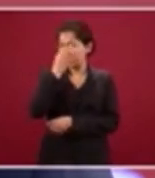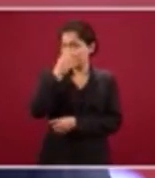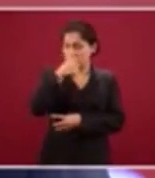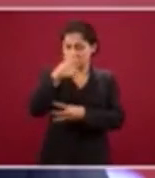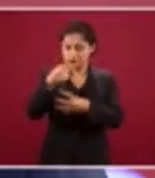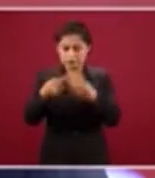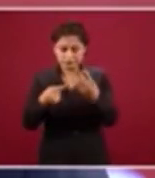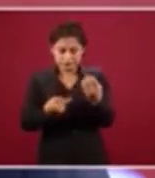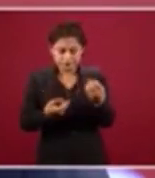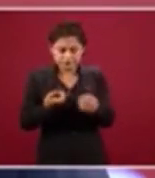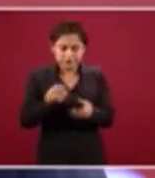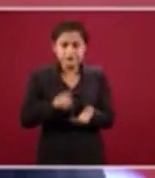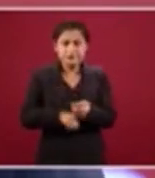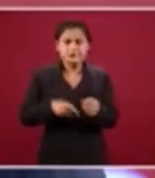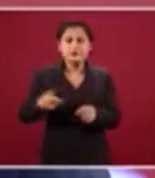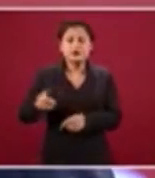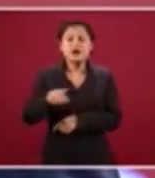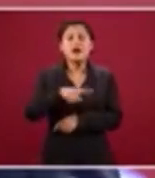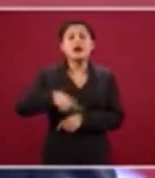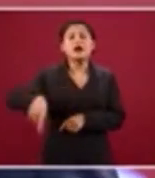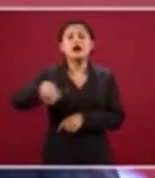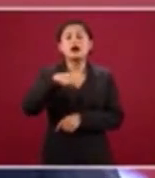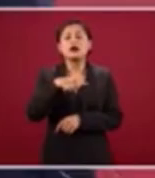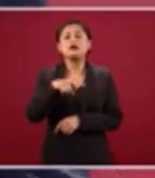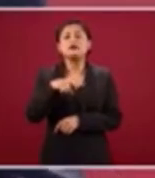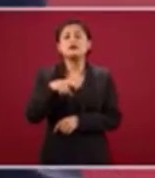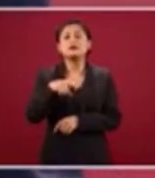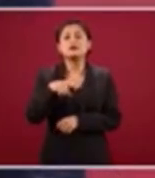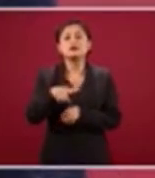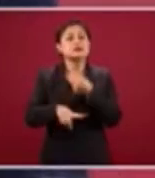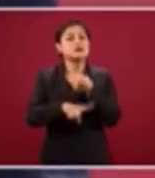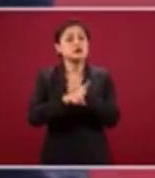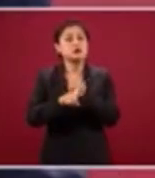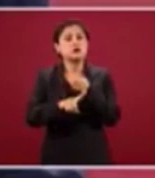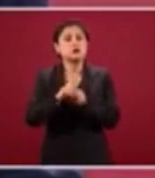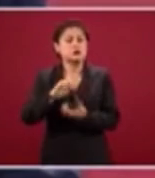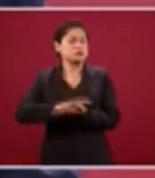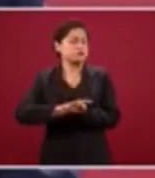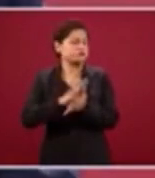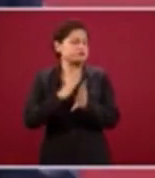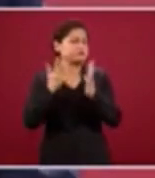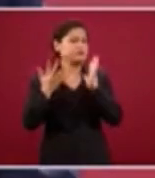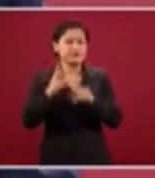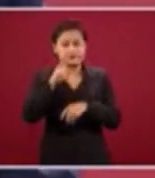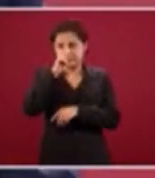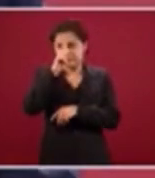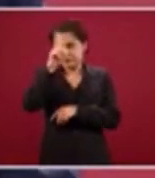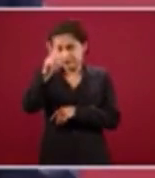Pero era un asunto incontrolable.